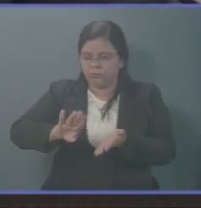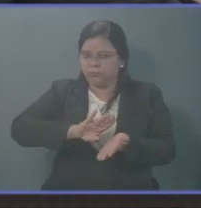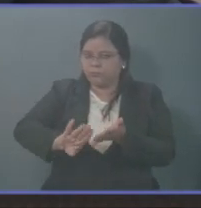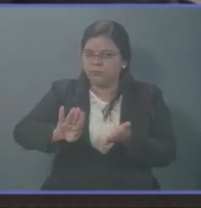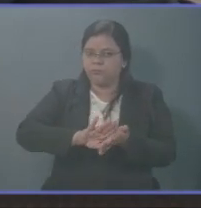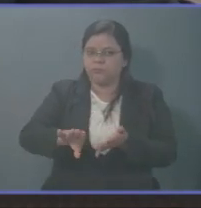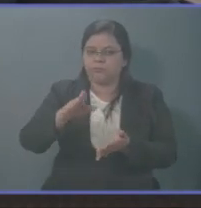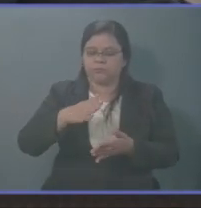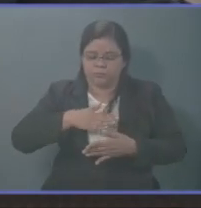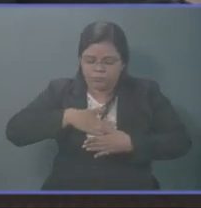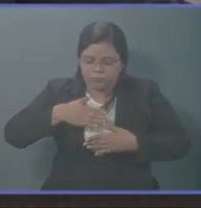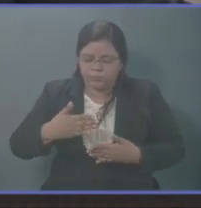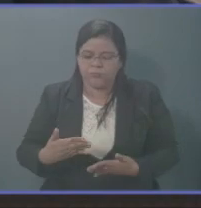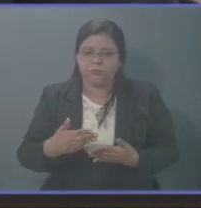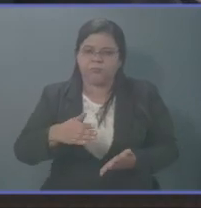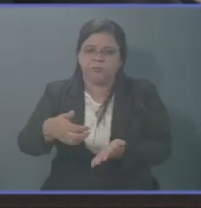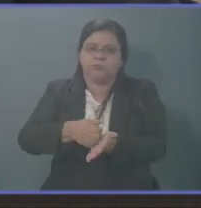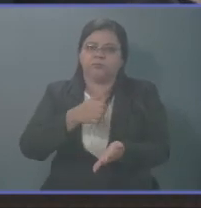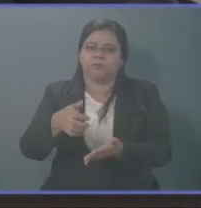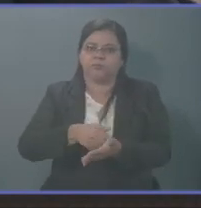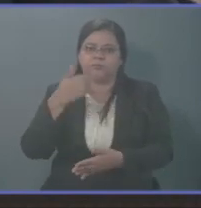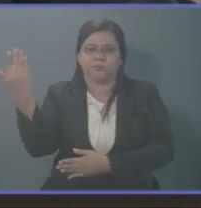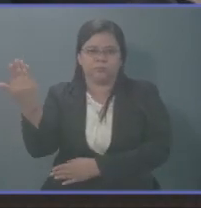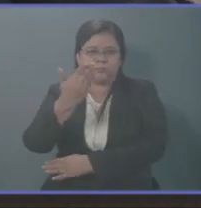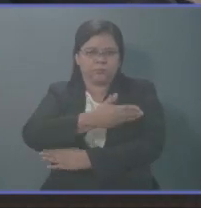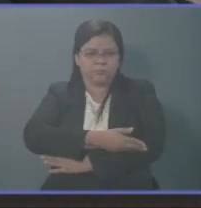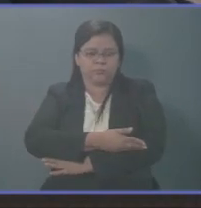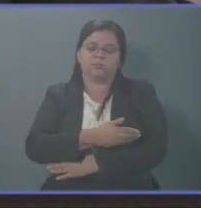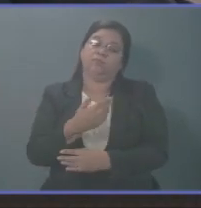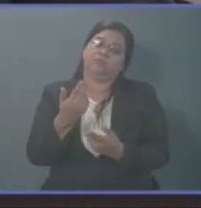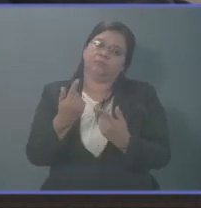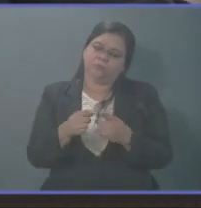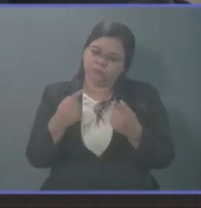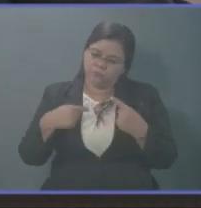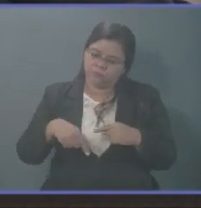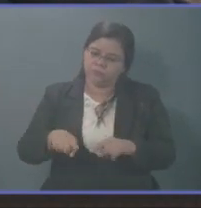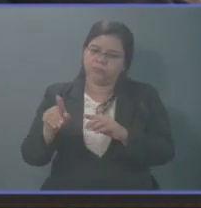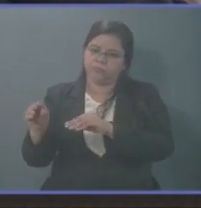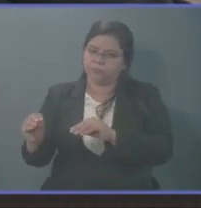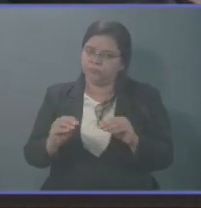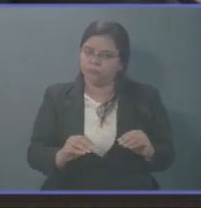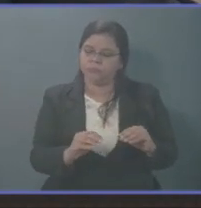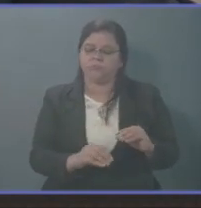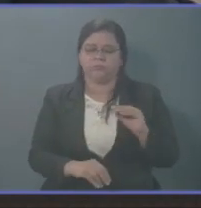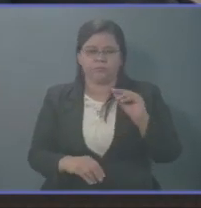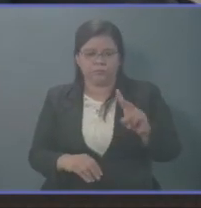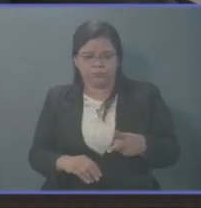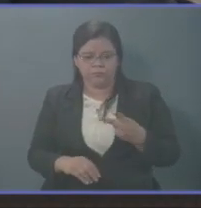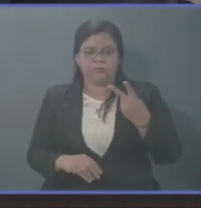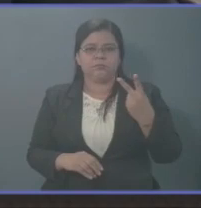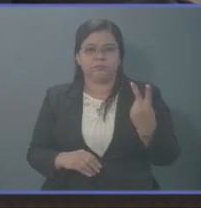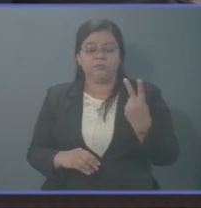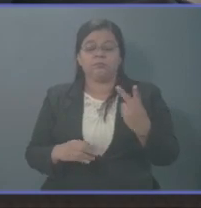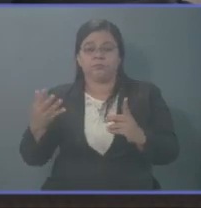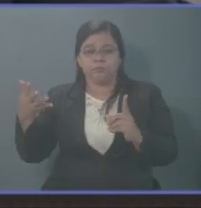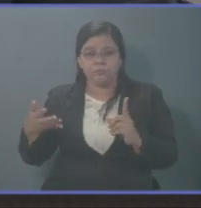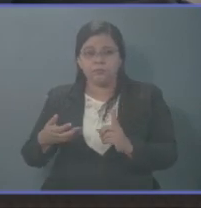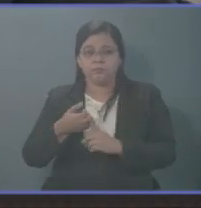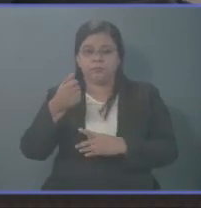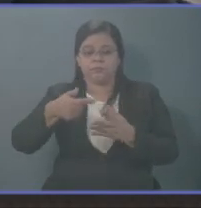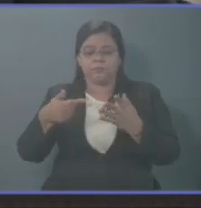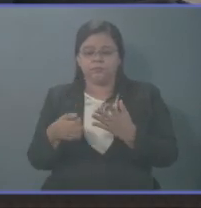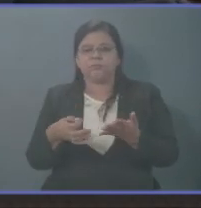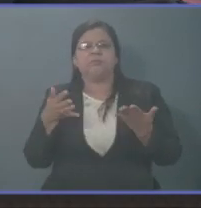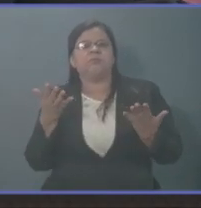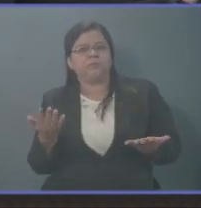obligaciones tributarias y aduaneras, el cual aún se encuentra vigente. Romanos 2. Que el fin de la citada ley